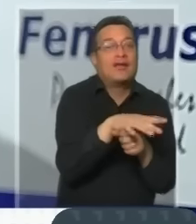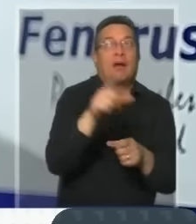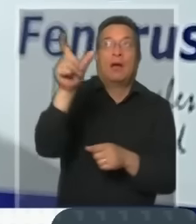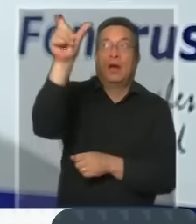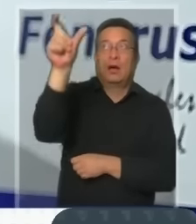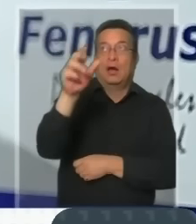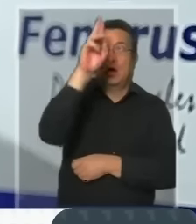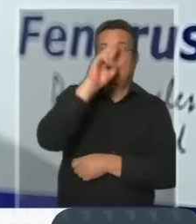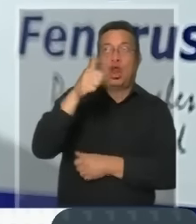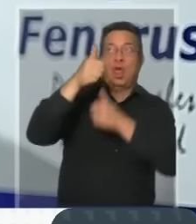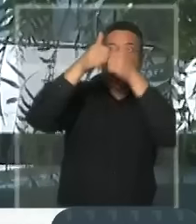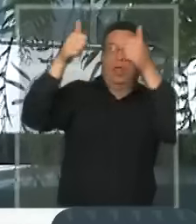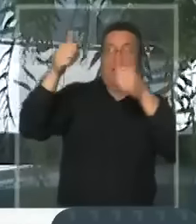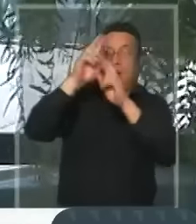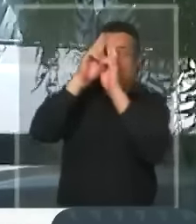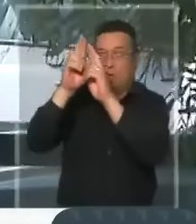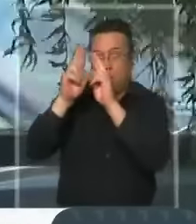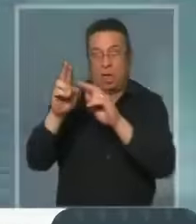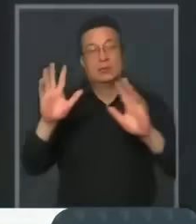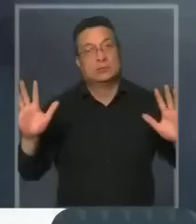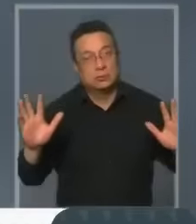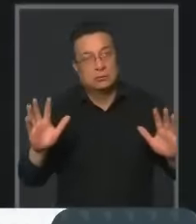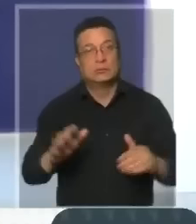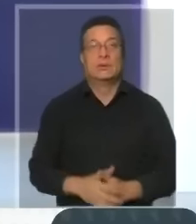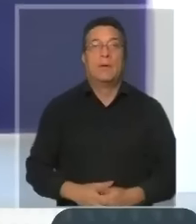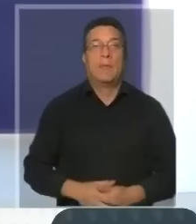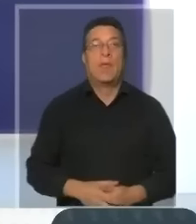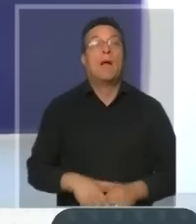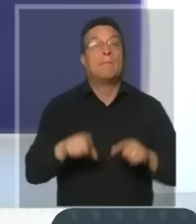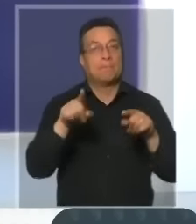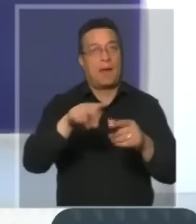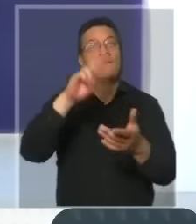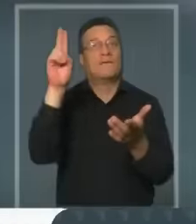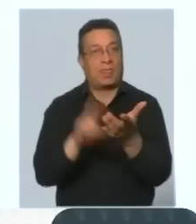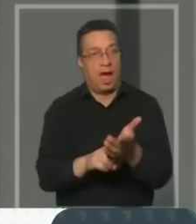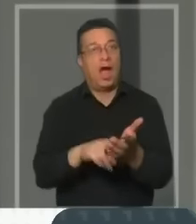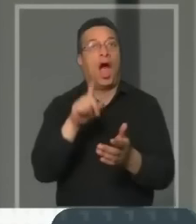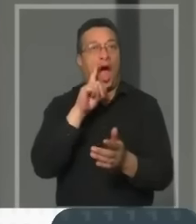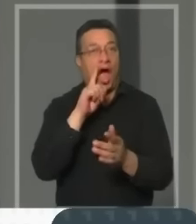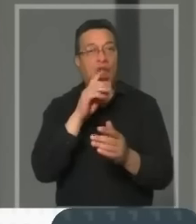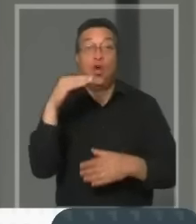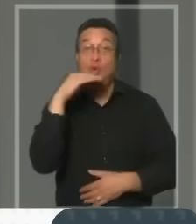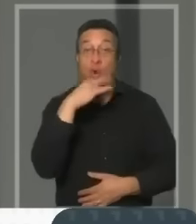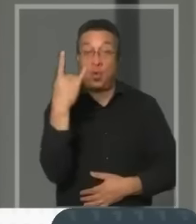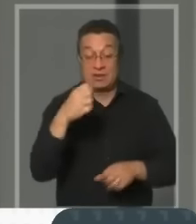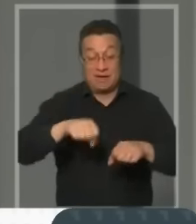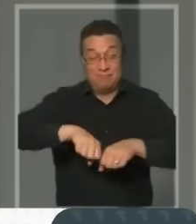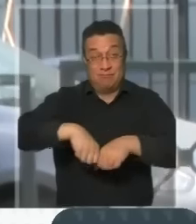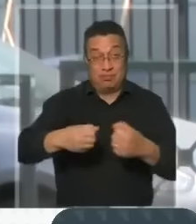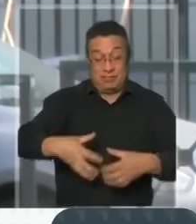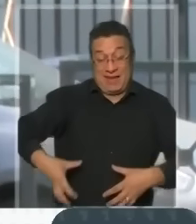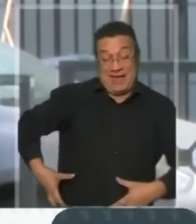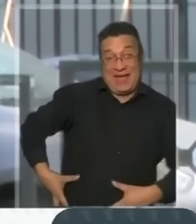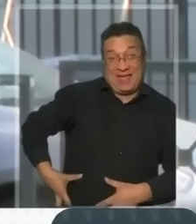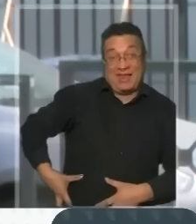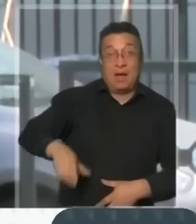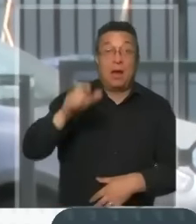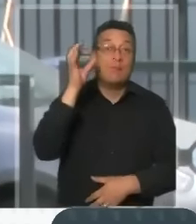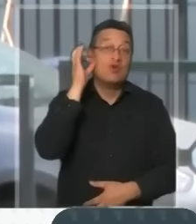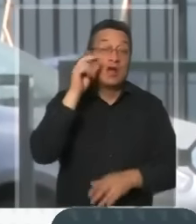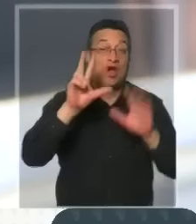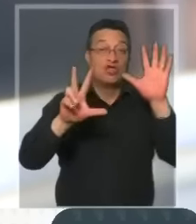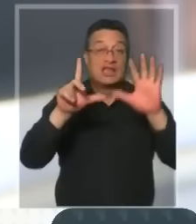roles de la autoridad de gobierno. Es efectivo que existió una urgencia por fractura de cadera y en una paciente de